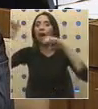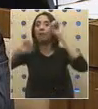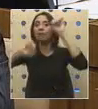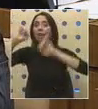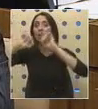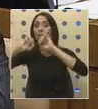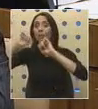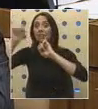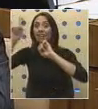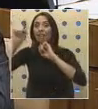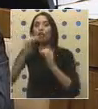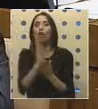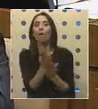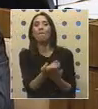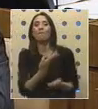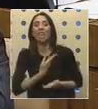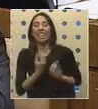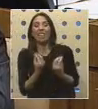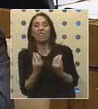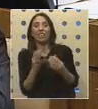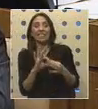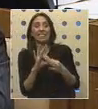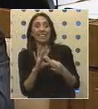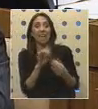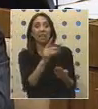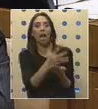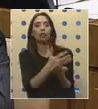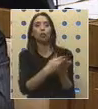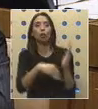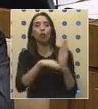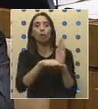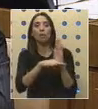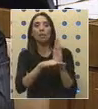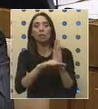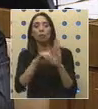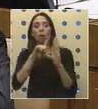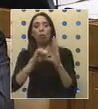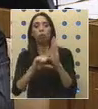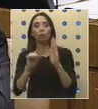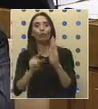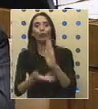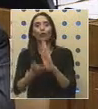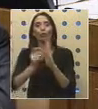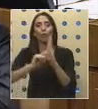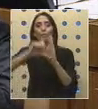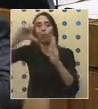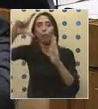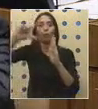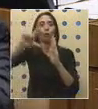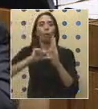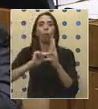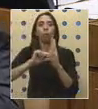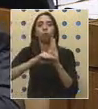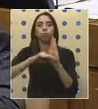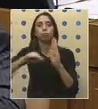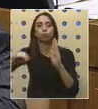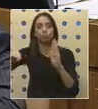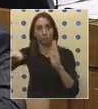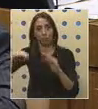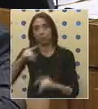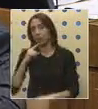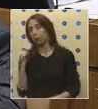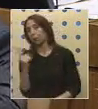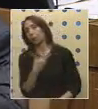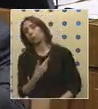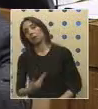están beneficiadas por un salario mínimo que no discurre en un reajuste mayor. Quiero decirle además,